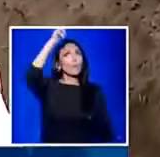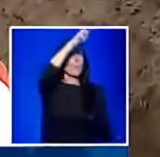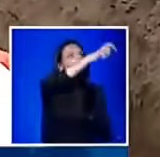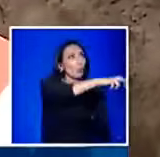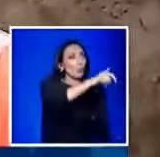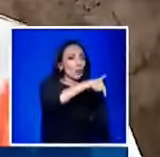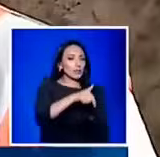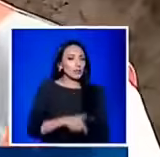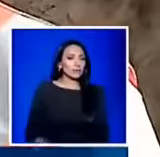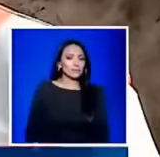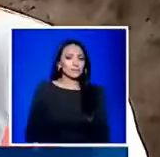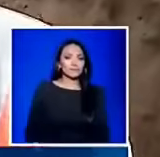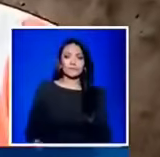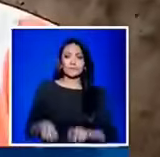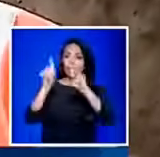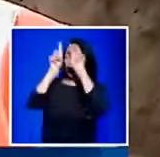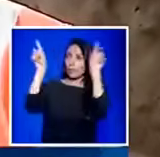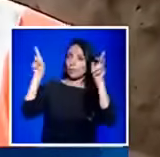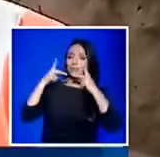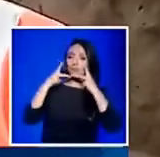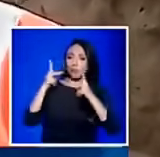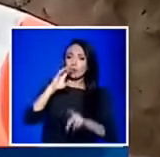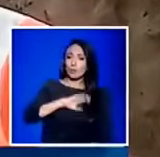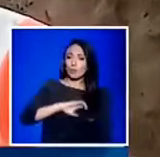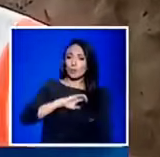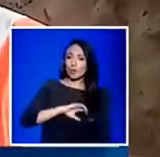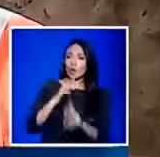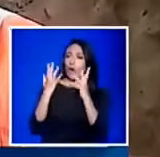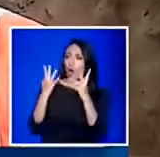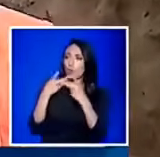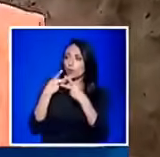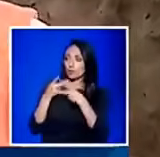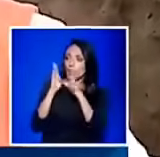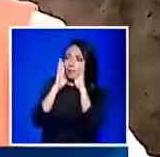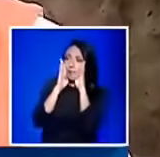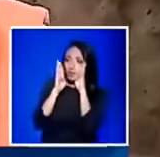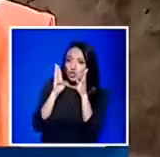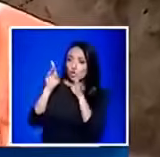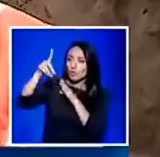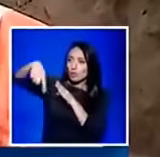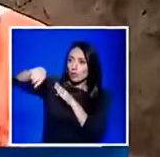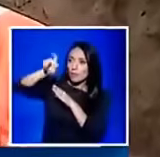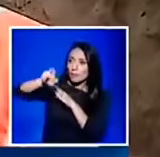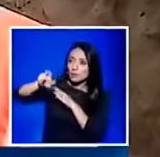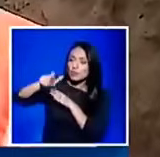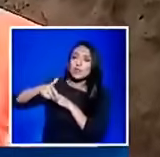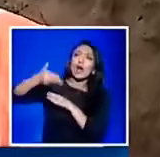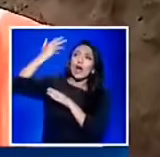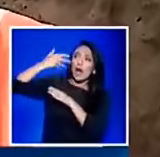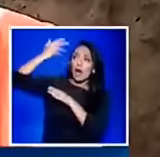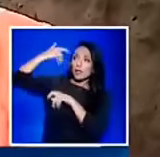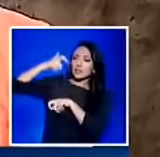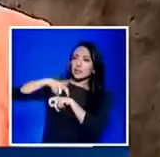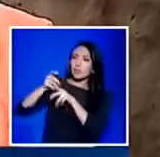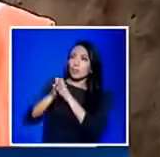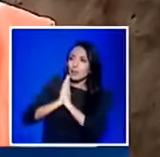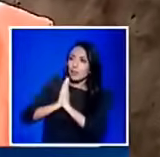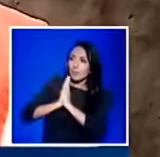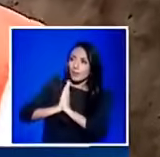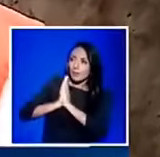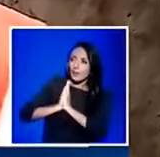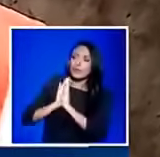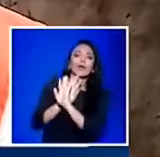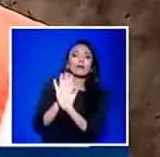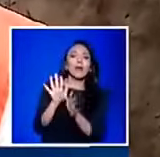Muy buenos días. La empresa pública metropolitana de movilidad y obras públicas, atendiendo el pedido ciudadano de hace varios años, inició los estudios